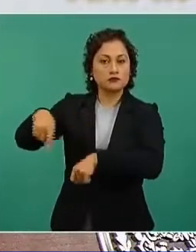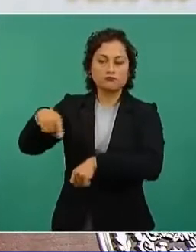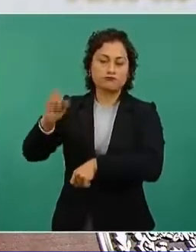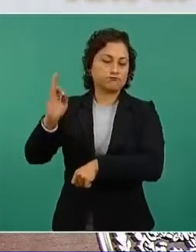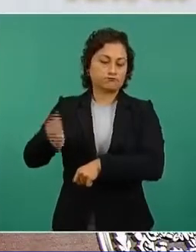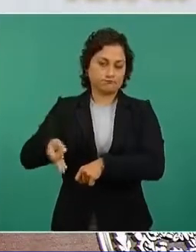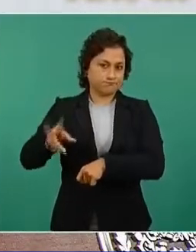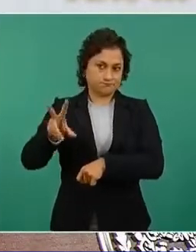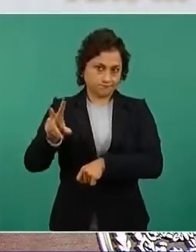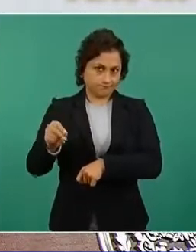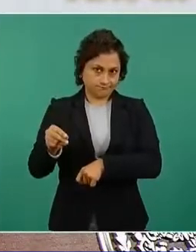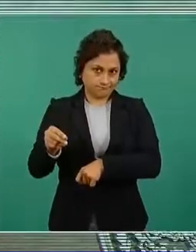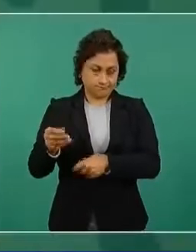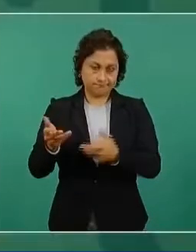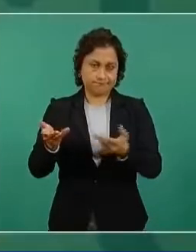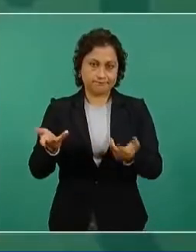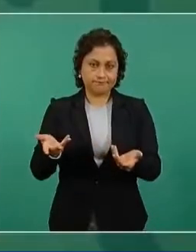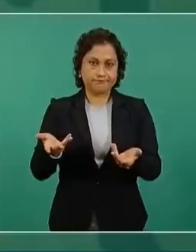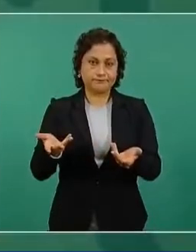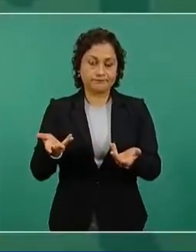habían